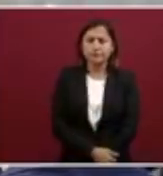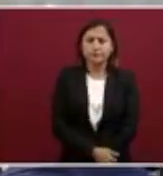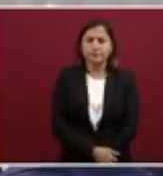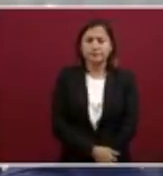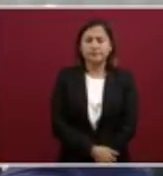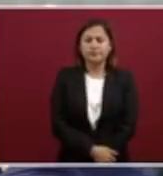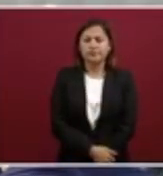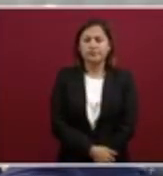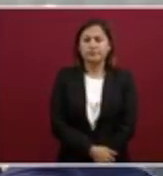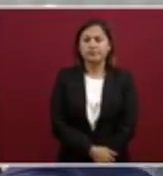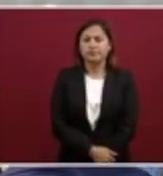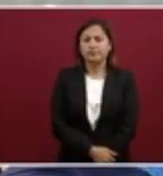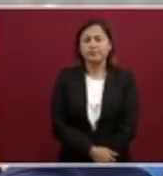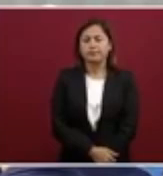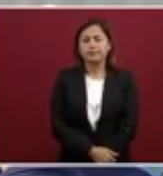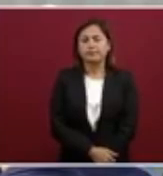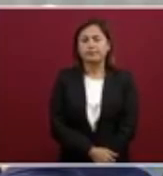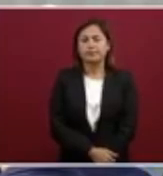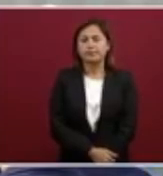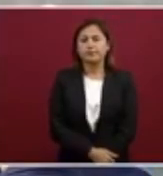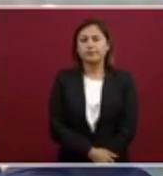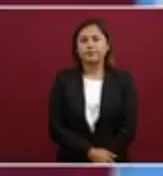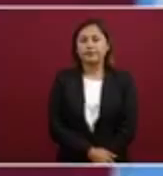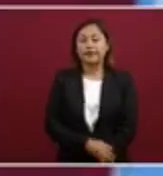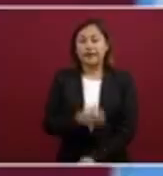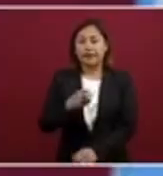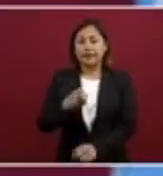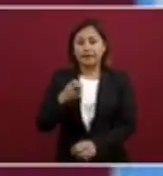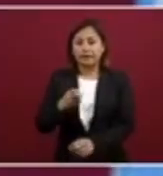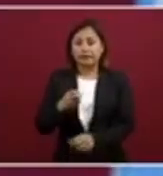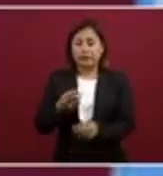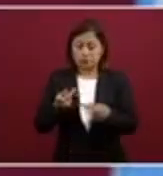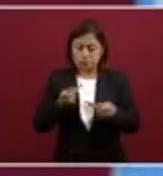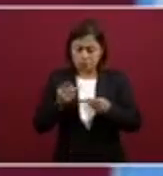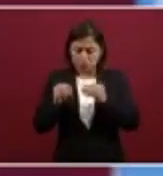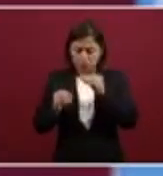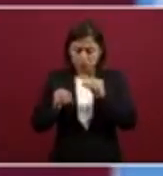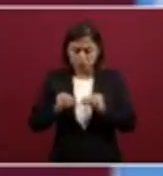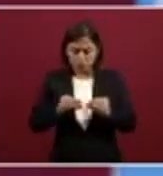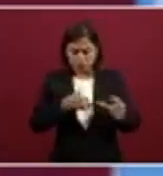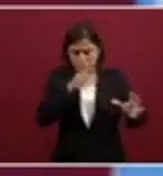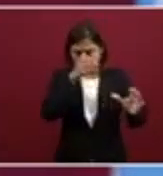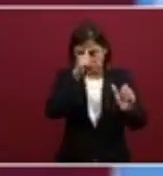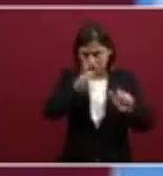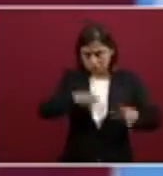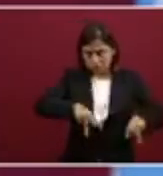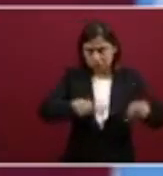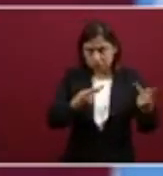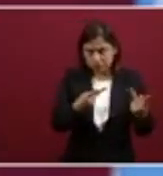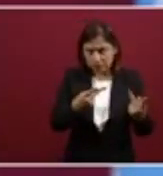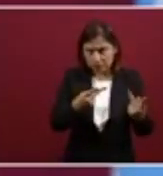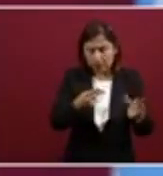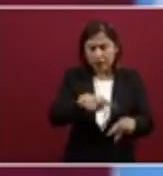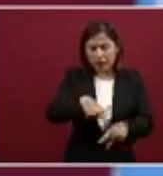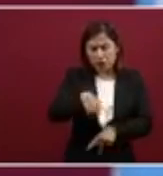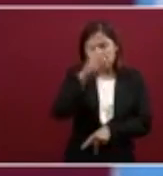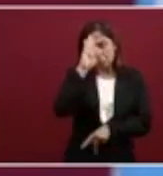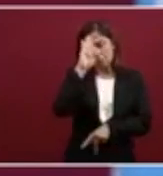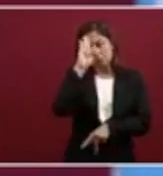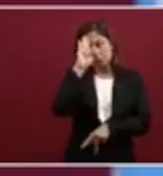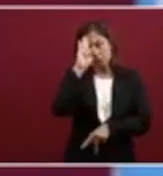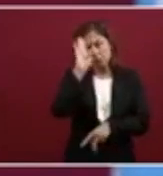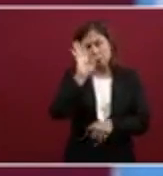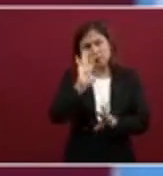En el plan de venta se contemplaba destruirlos, es